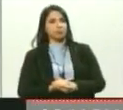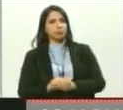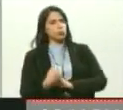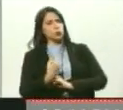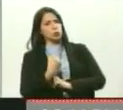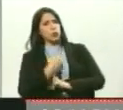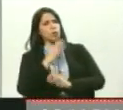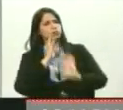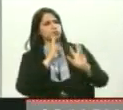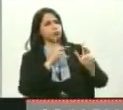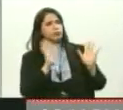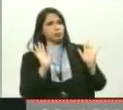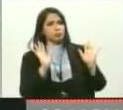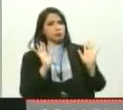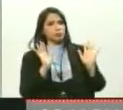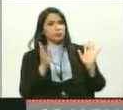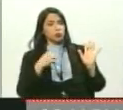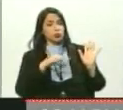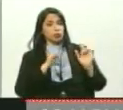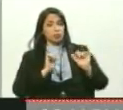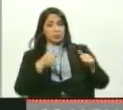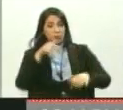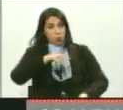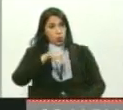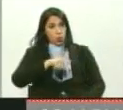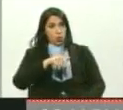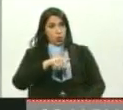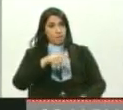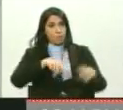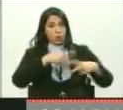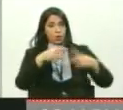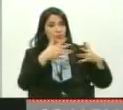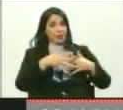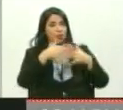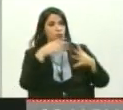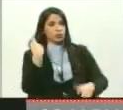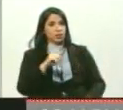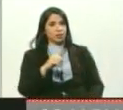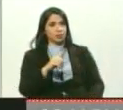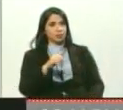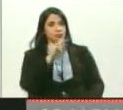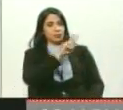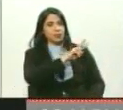comentario, fíjese, hasta que comenzamos el programa hoy, Estados Unidos tenía